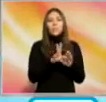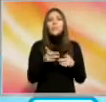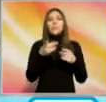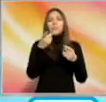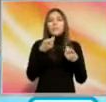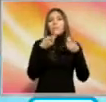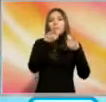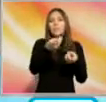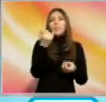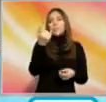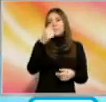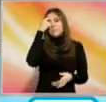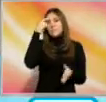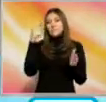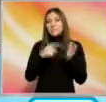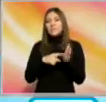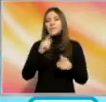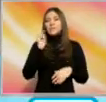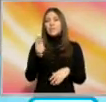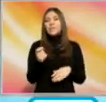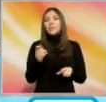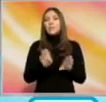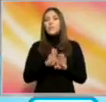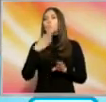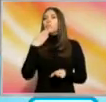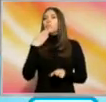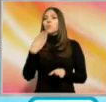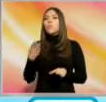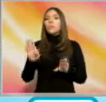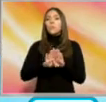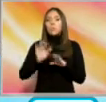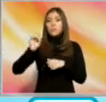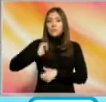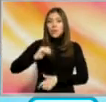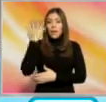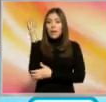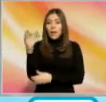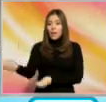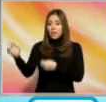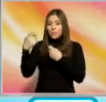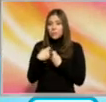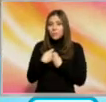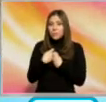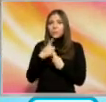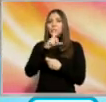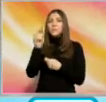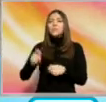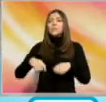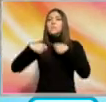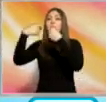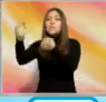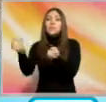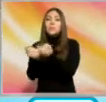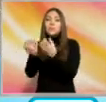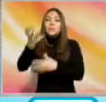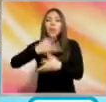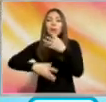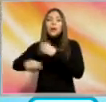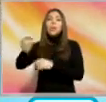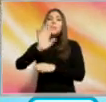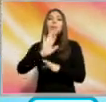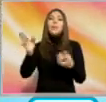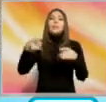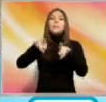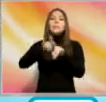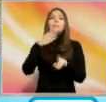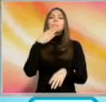proveyendo y me parece a mí que es cerrar el ciclo, hacerte cargo por completo de Bien lo has que dicho. empezaste. Exactamente, ya que tomamos, por decirlo